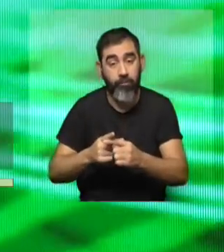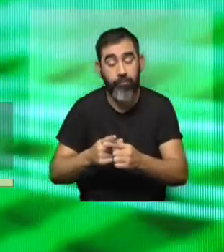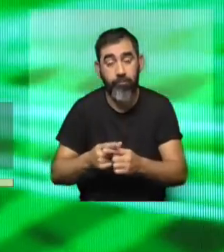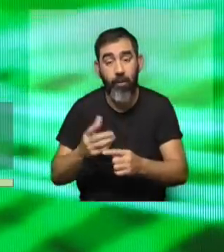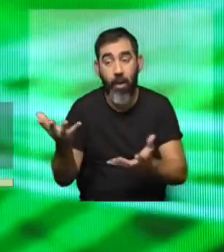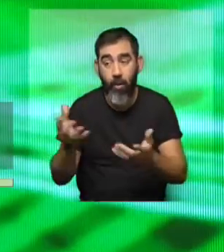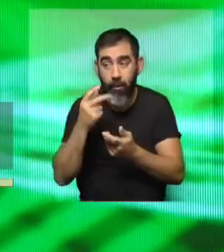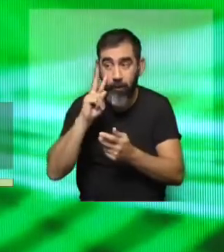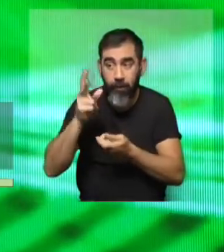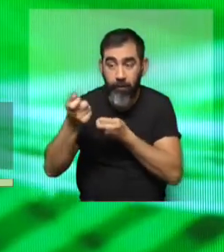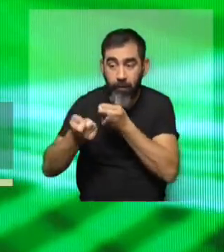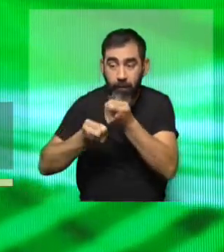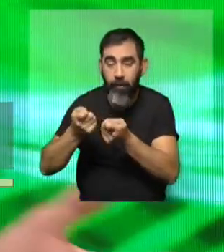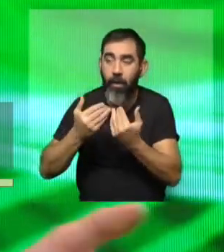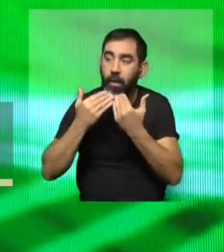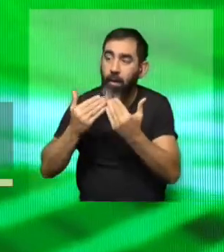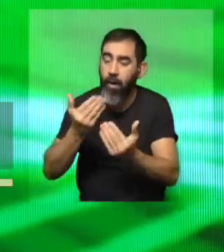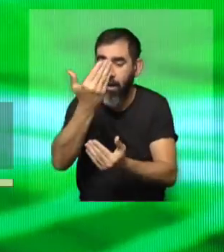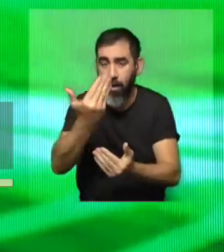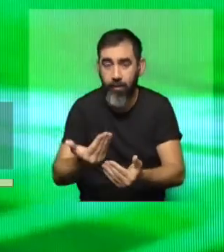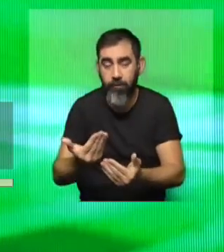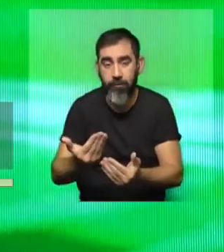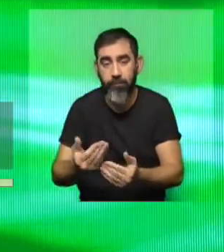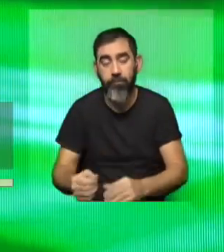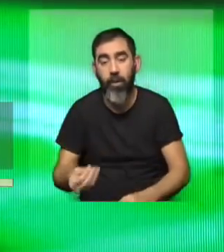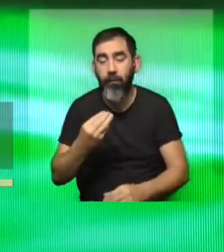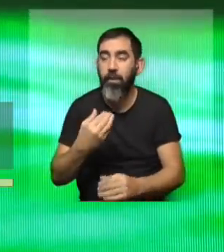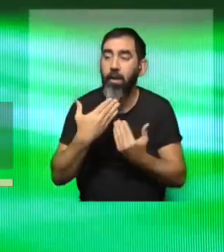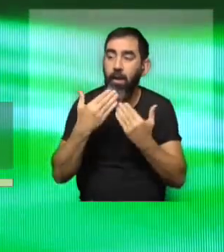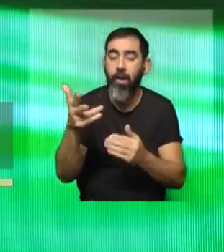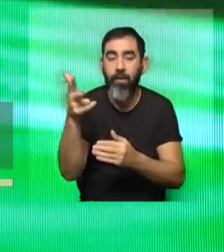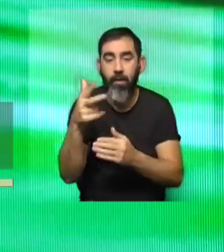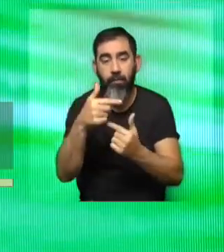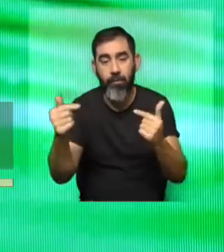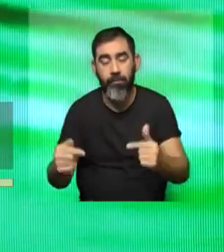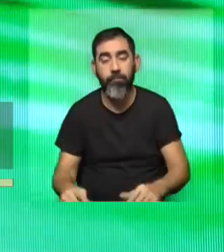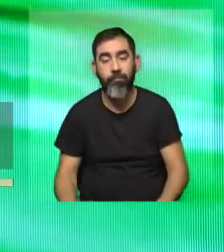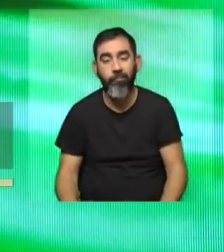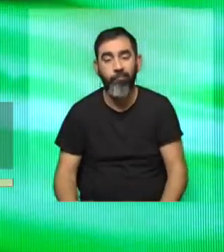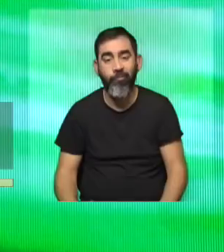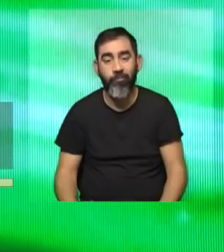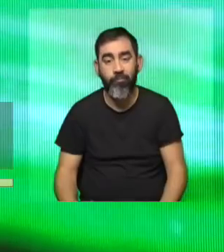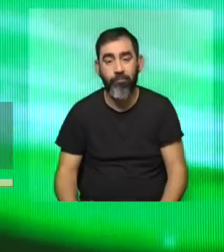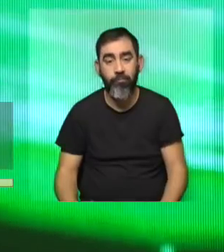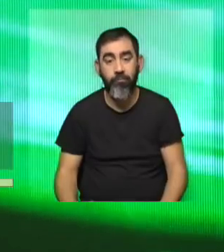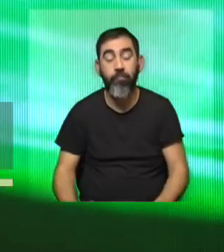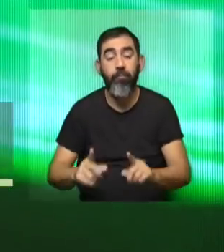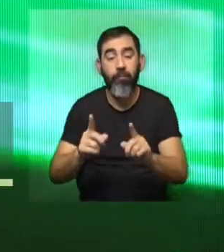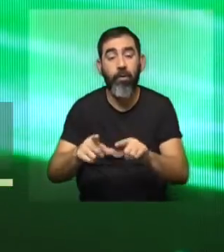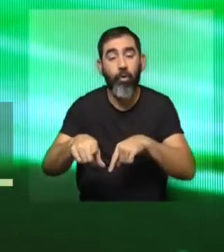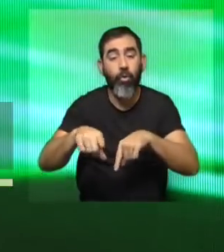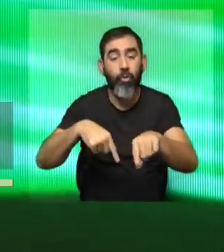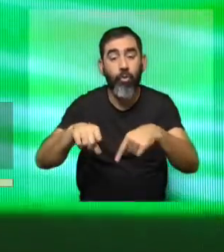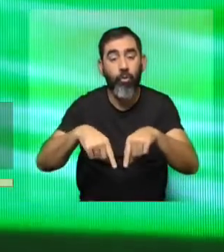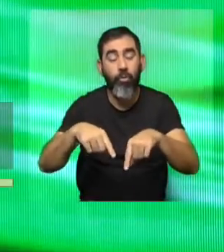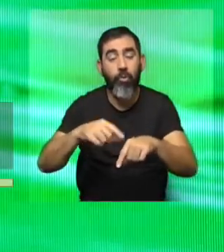está viendo la instalación Bueno me agradece no me claro me avisan Che Gracias por la cámara y demás entonces Y también este hacemos articulador